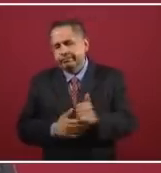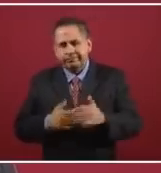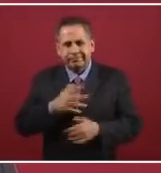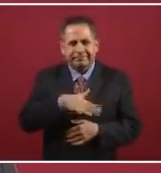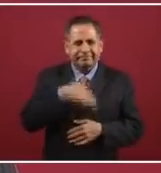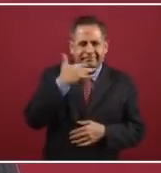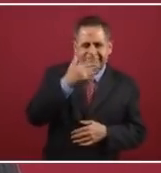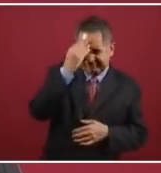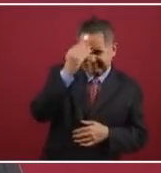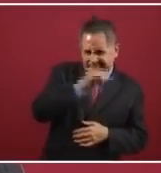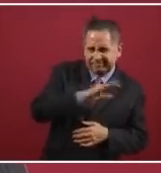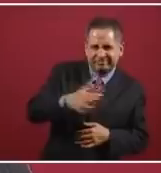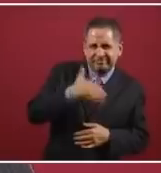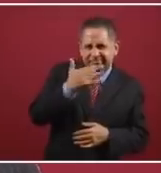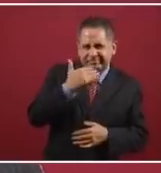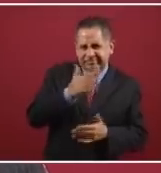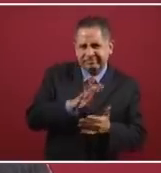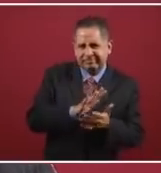chicanadas.